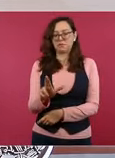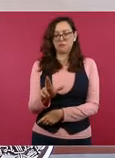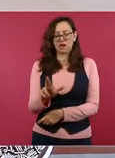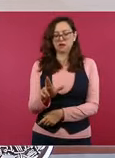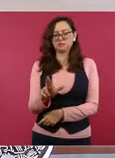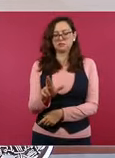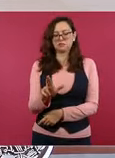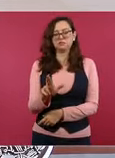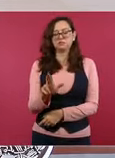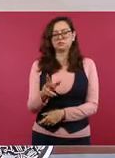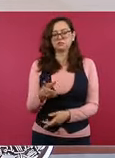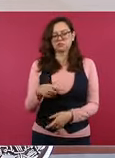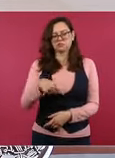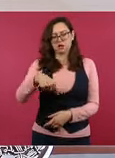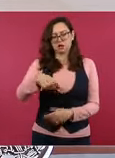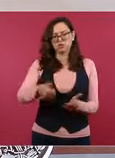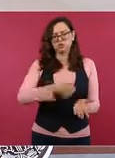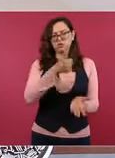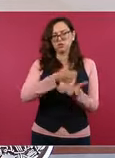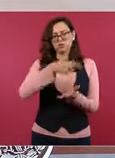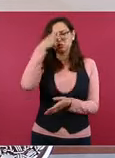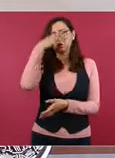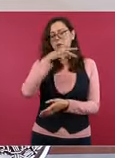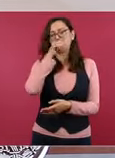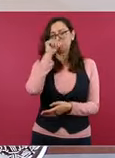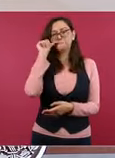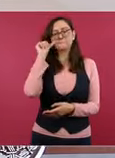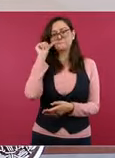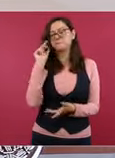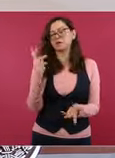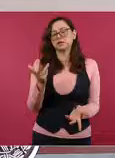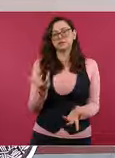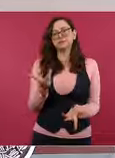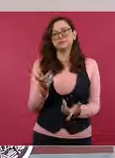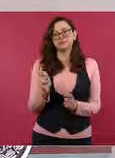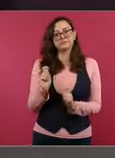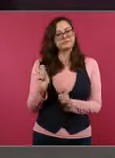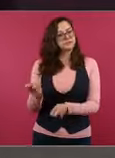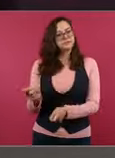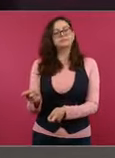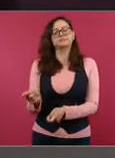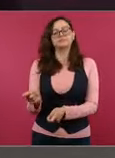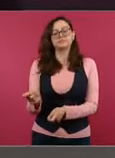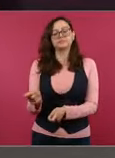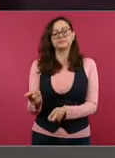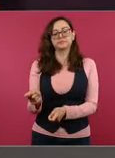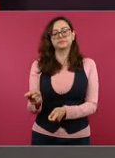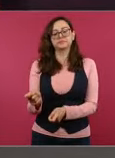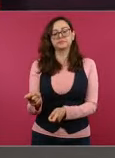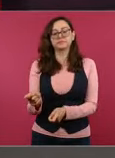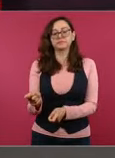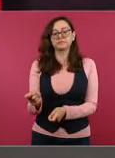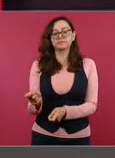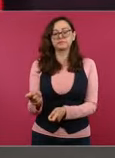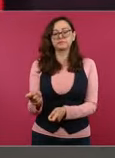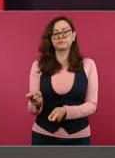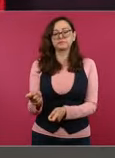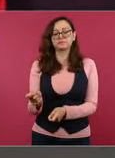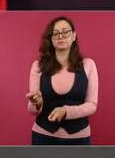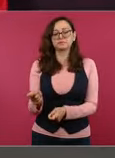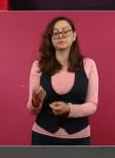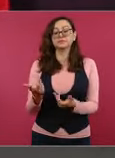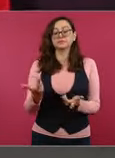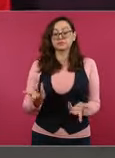Benito Juárez en la Ciudad de México está a cargo de la Secretaría de Marina y, como